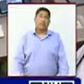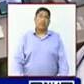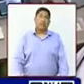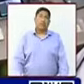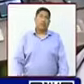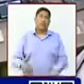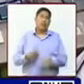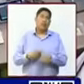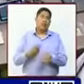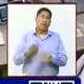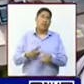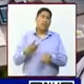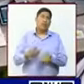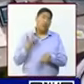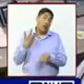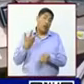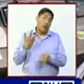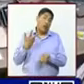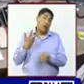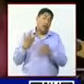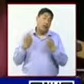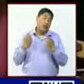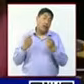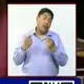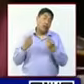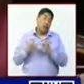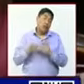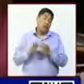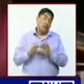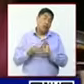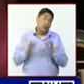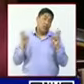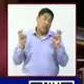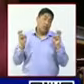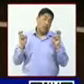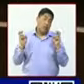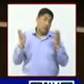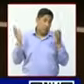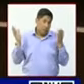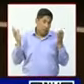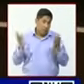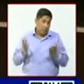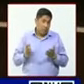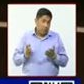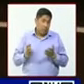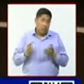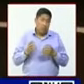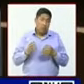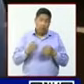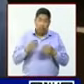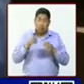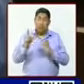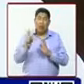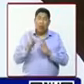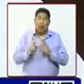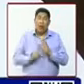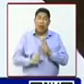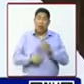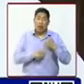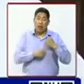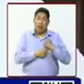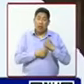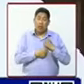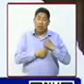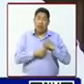Senadora, tercera ocasión y hoy van a hacer el intento de instalar una sesión reservada para elegir o en todo caso designar los ascensos a generales y policías. Bueno,